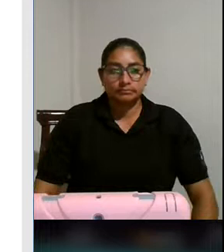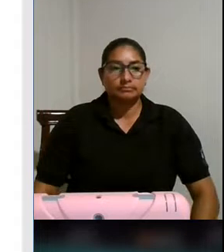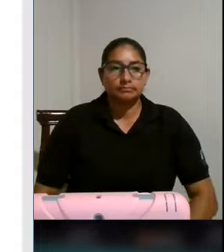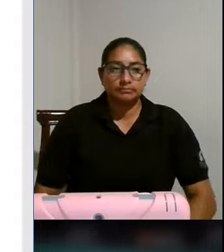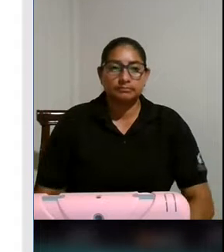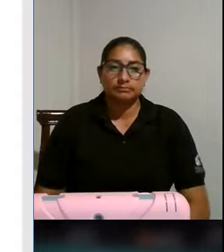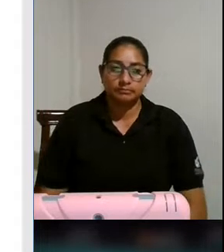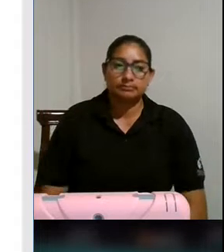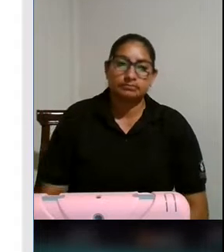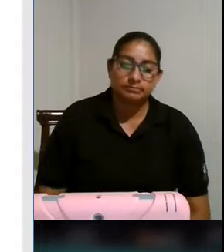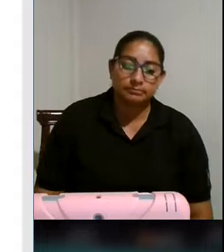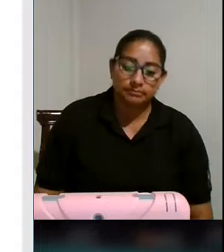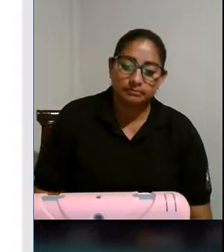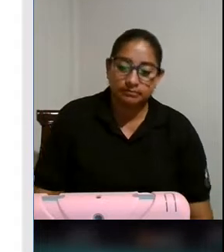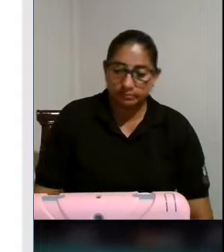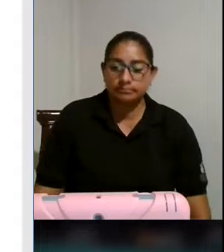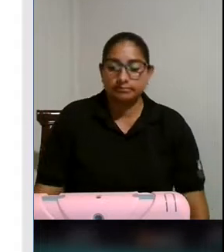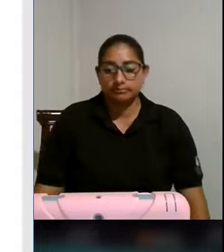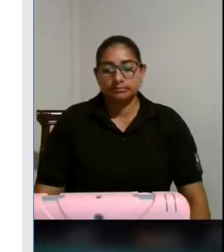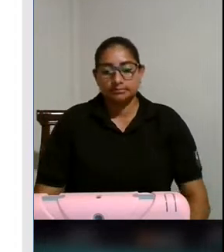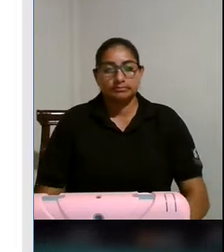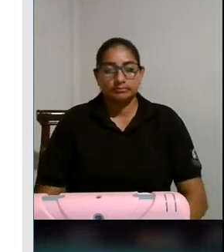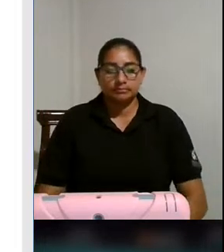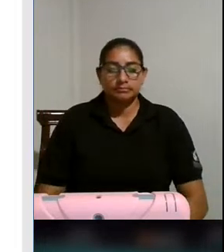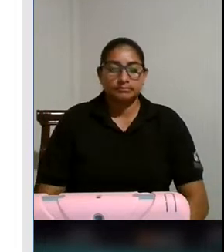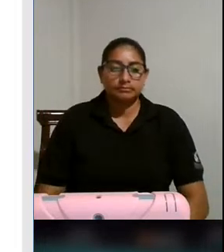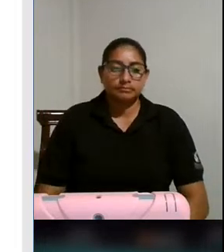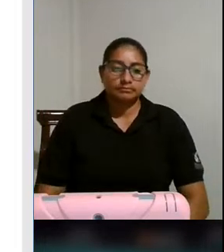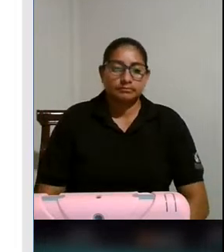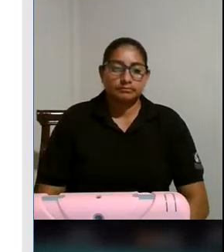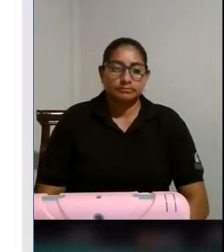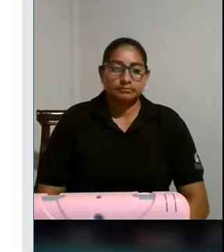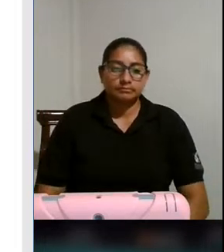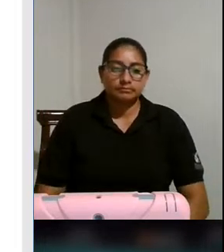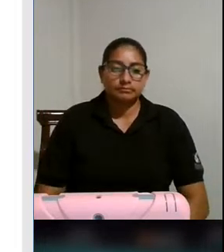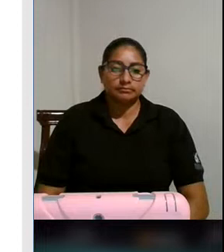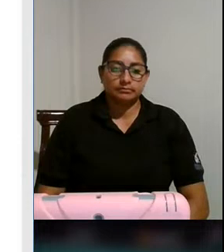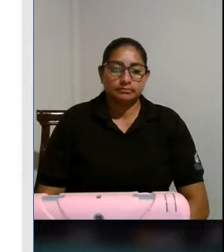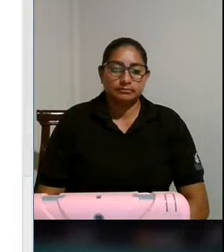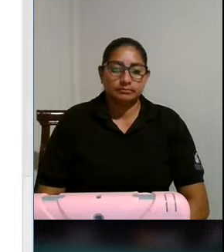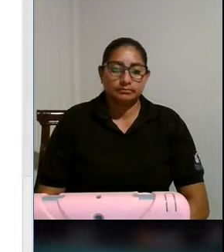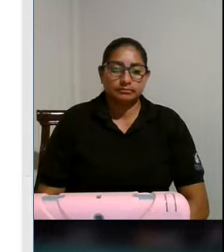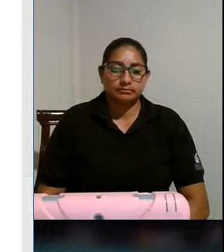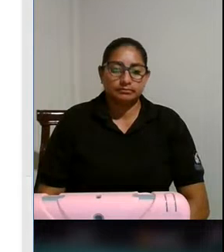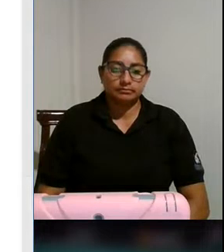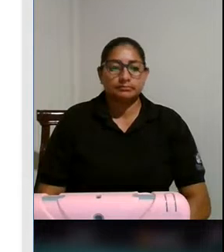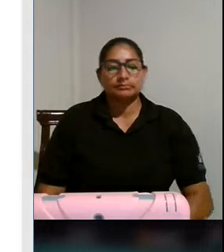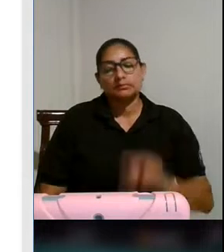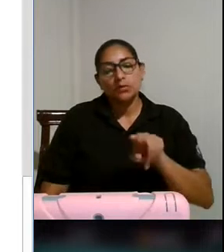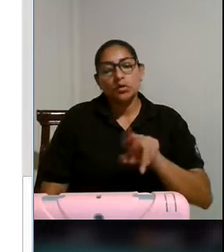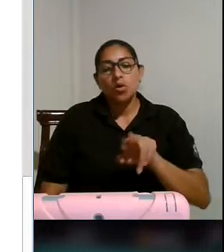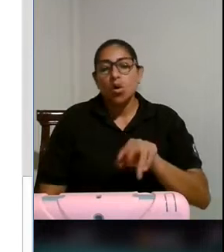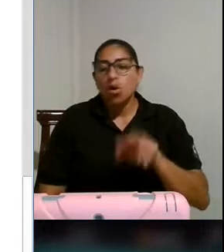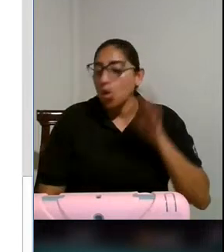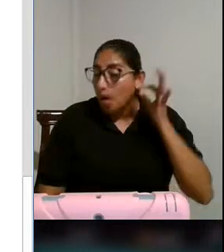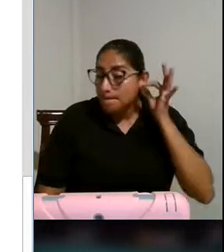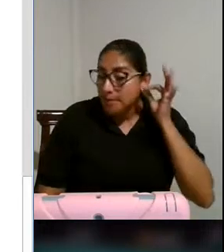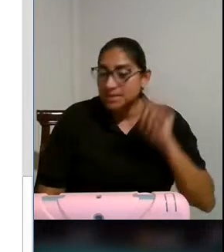hacer cada Ajá. paso. Sí, aquí el paso que Ah, faltó es este. El menos cambia al 3,000, ¿verdad? Y